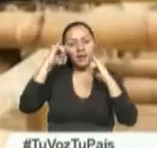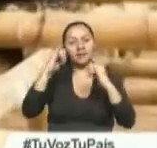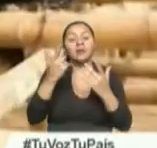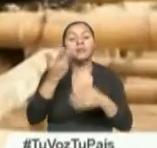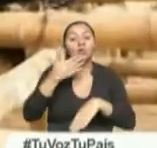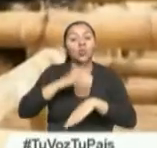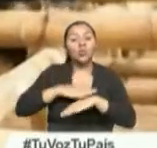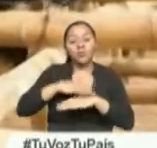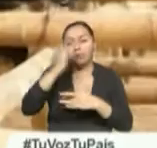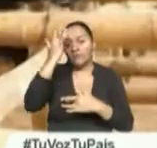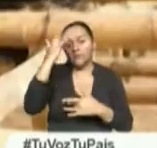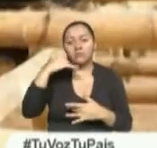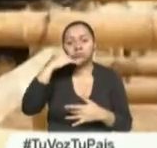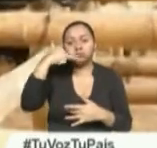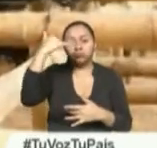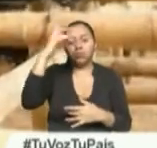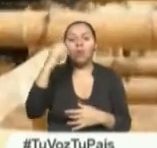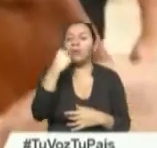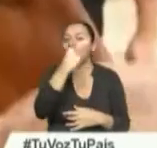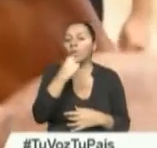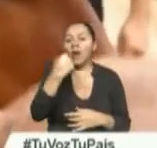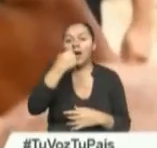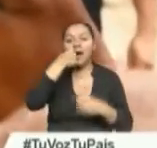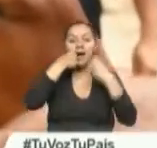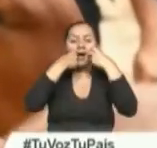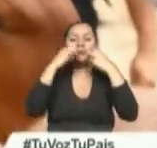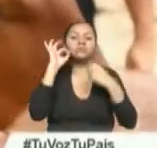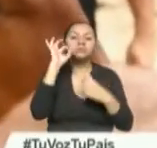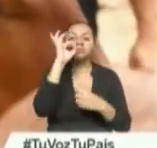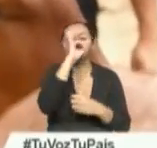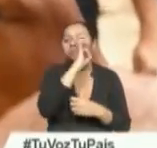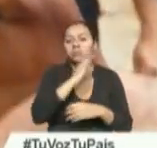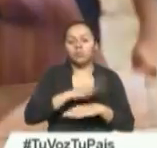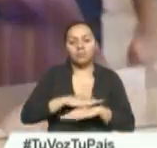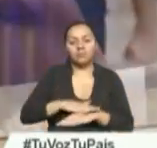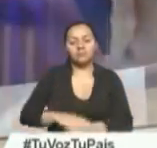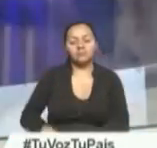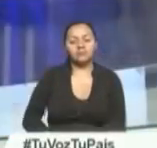úlceras pequeñas en la boca del animal. Caterine Morejón, Noticiero Ciudadano.